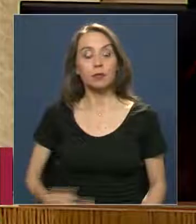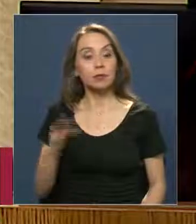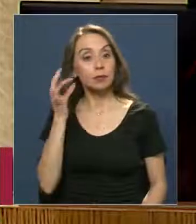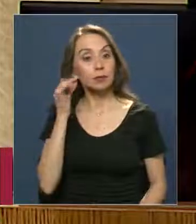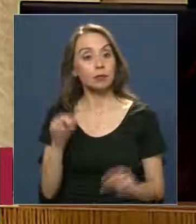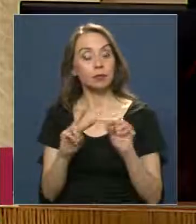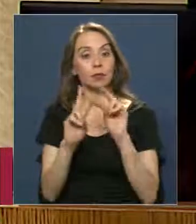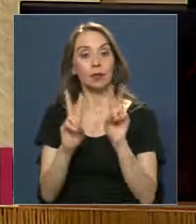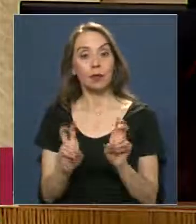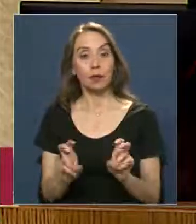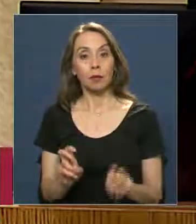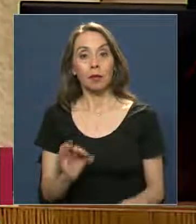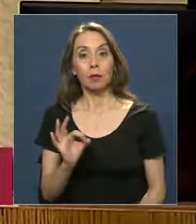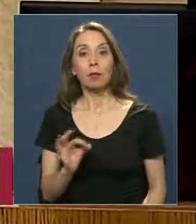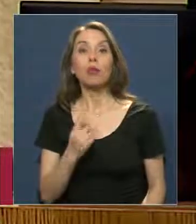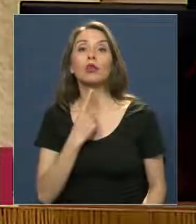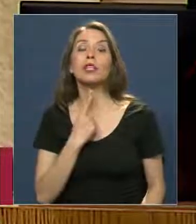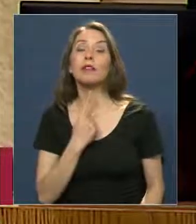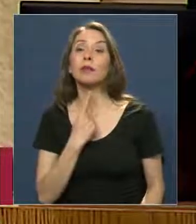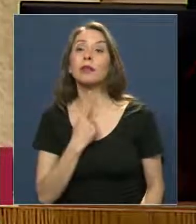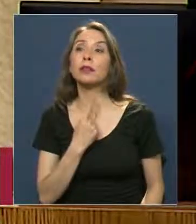súper interesante.